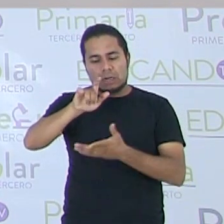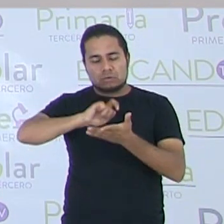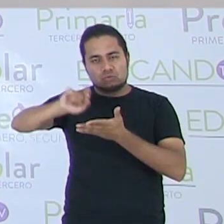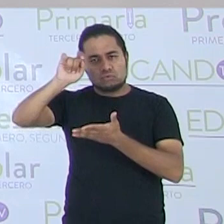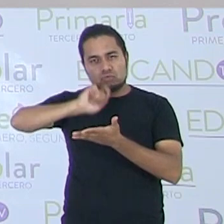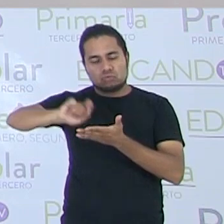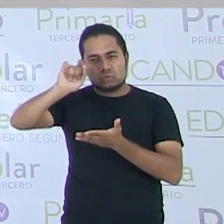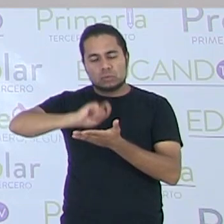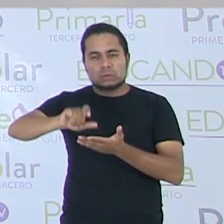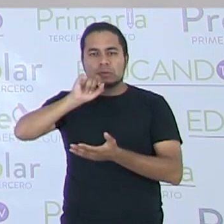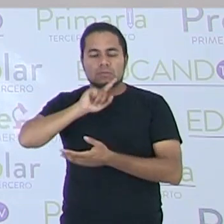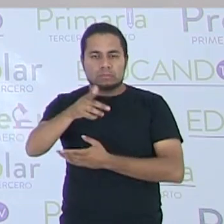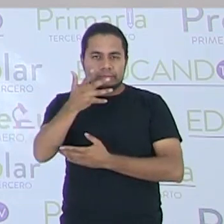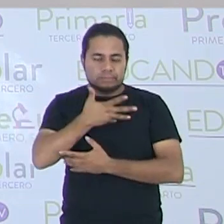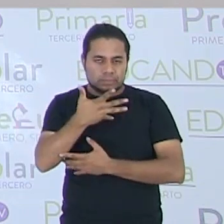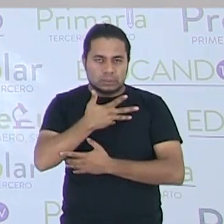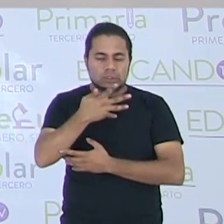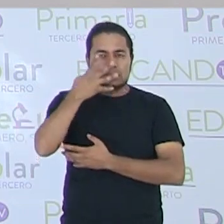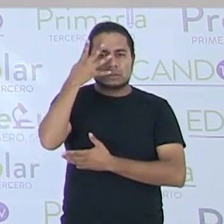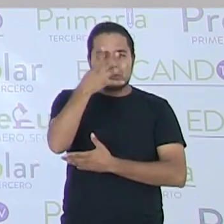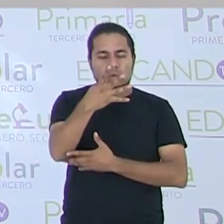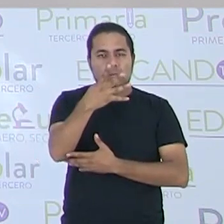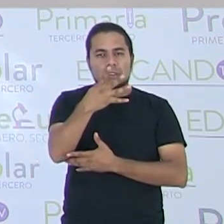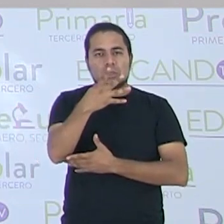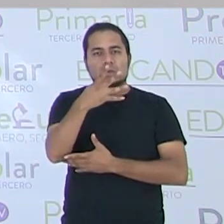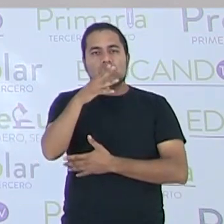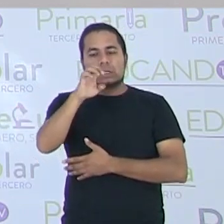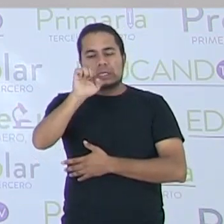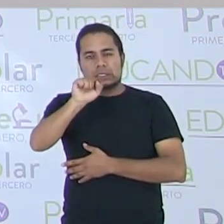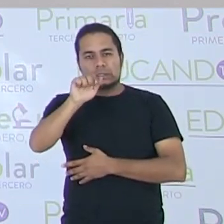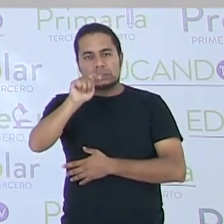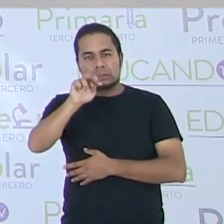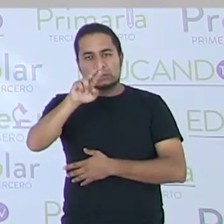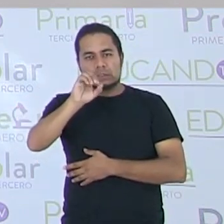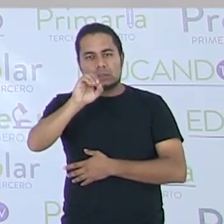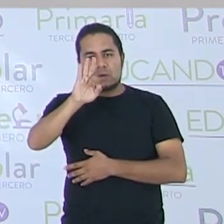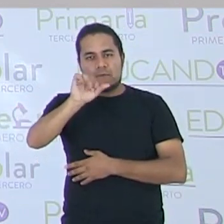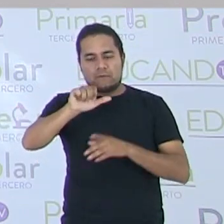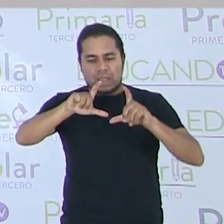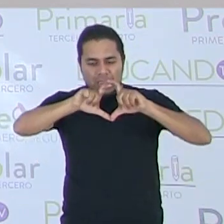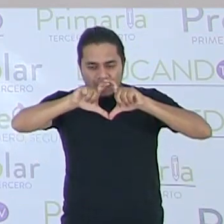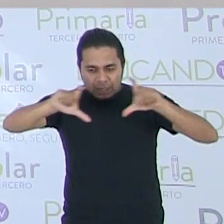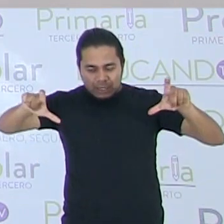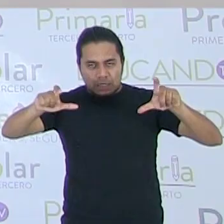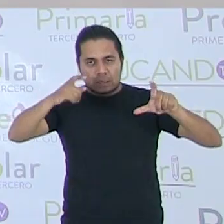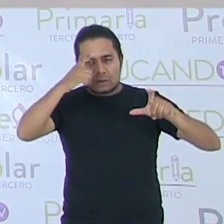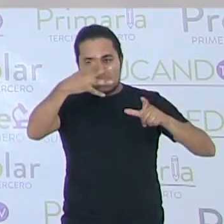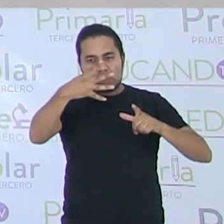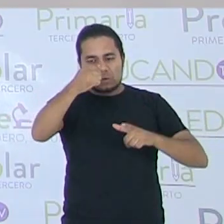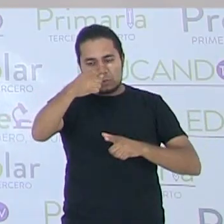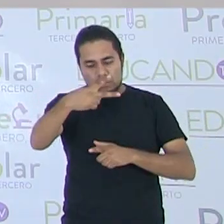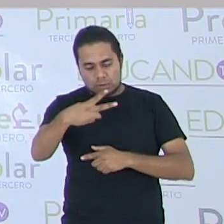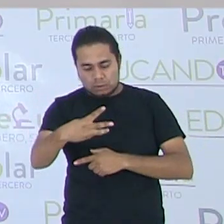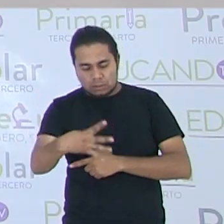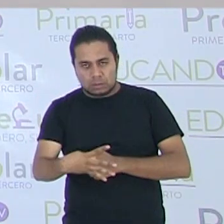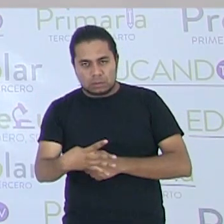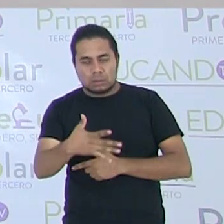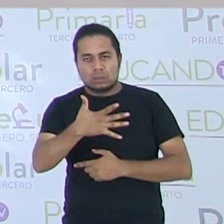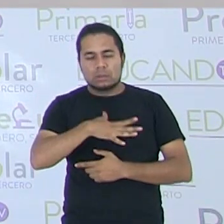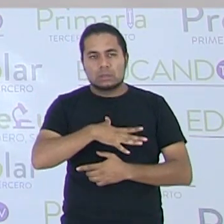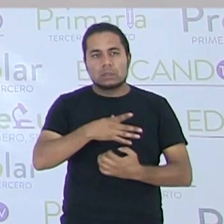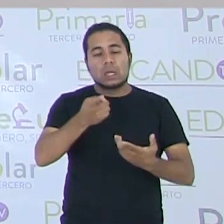Tenemos también de igual manera 4 estrofas. Las 4 estrofas son